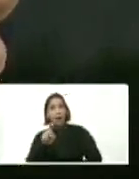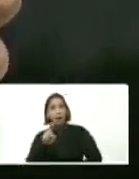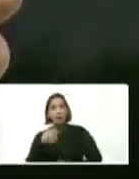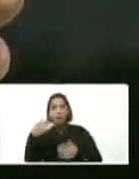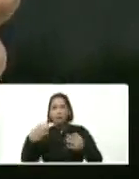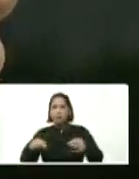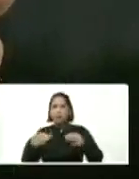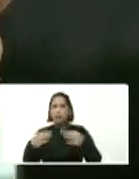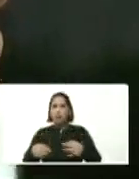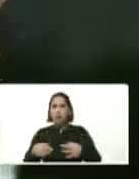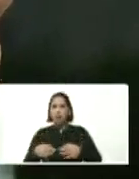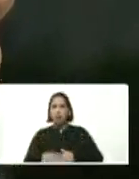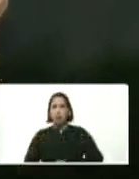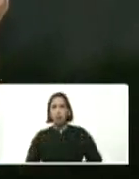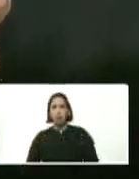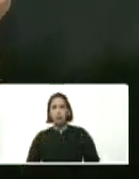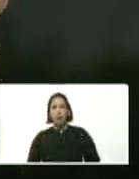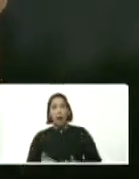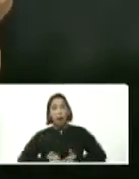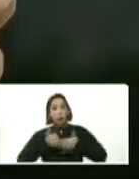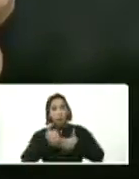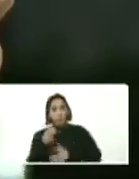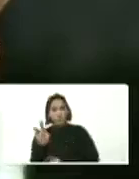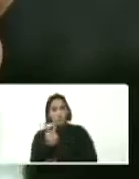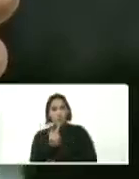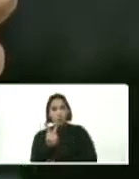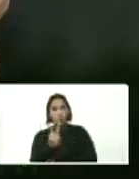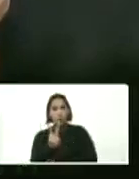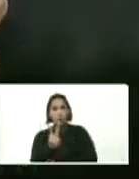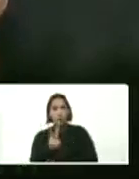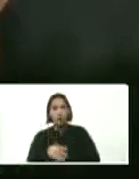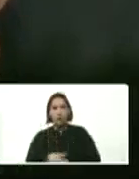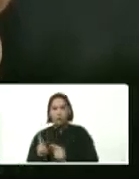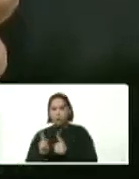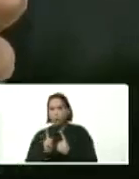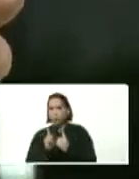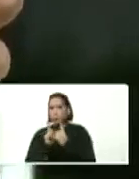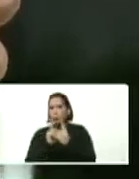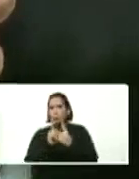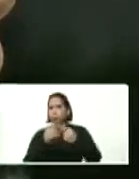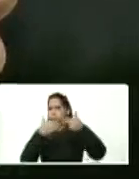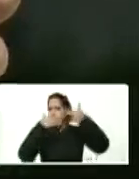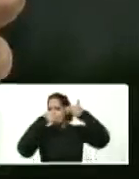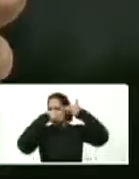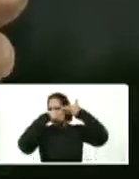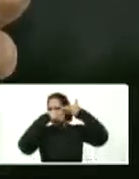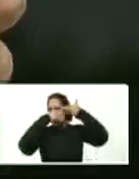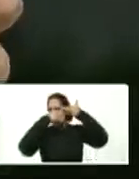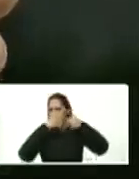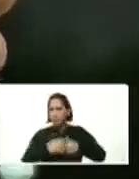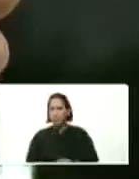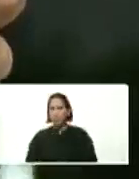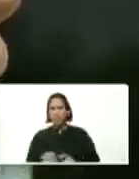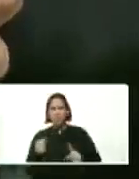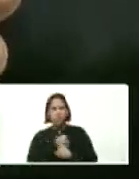y sencillo, y que por ayudar a Venezuela fue perseguido, secuestrado,